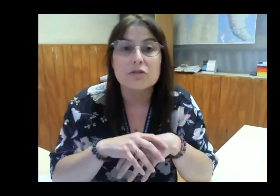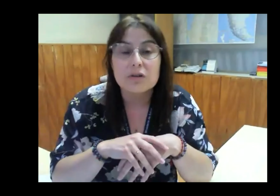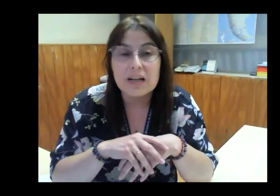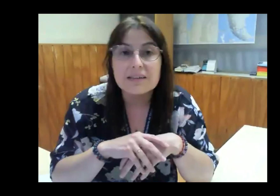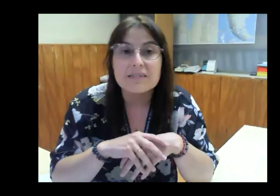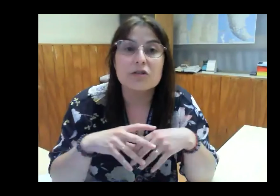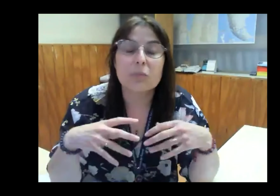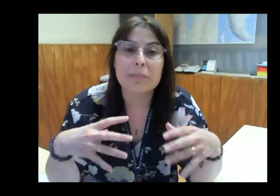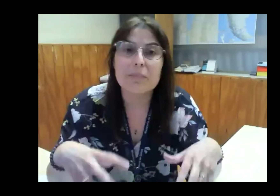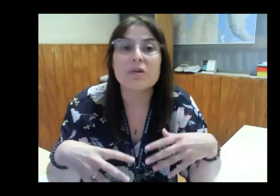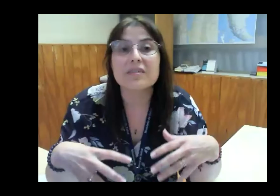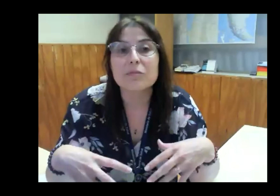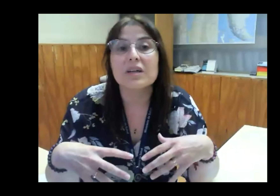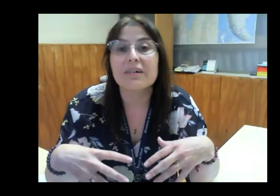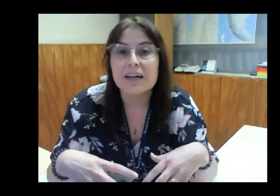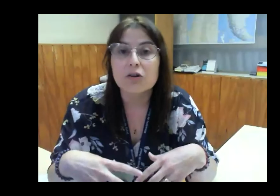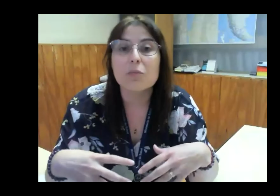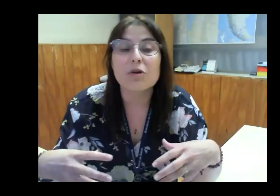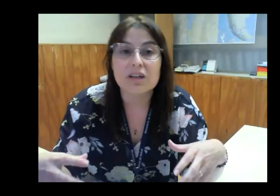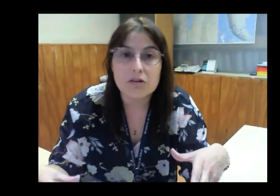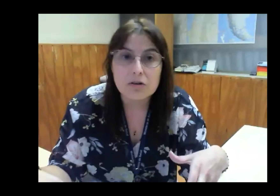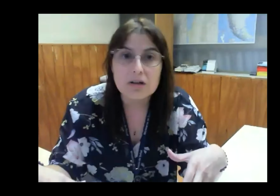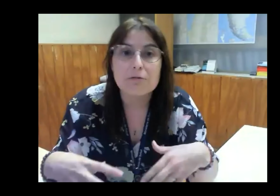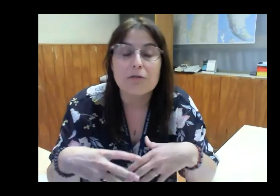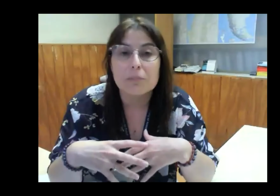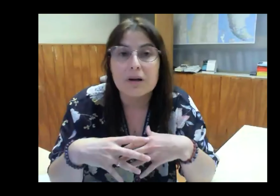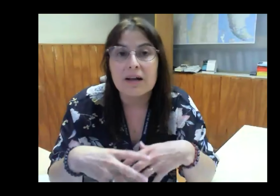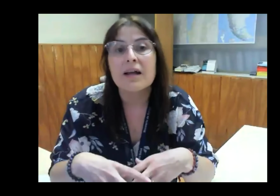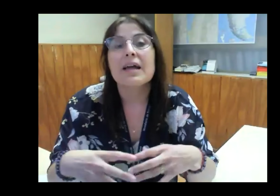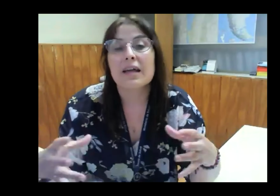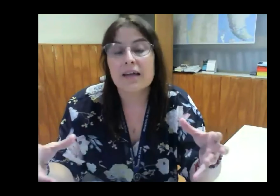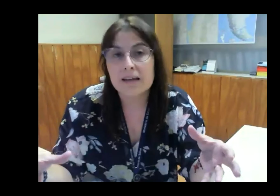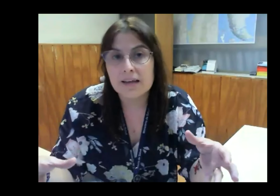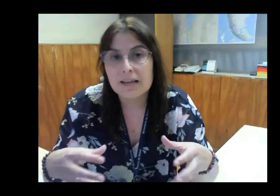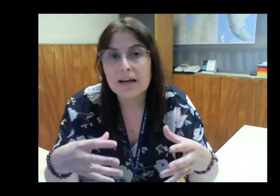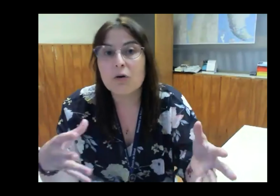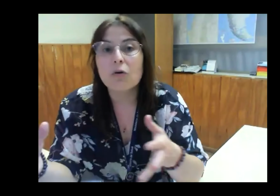resorte nacional, sino también pudiésemos trabajar como región en forma,